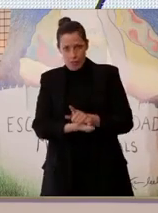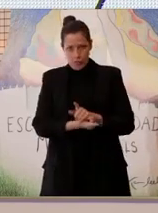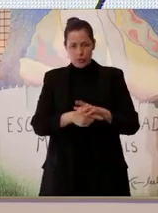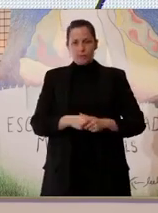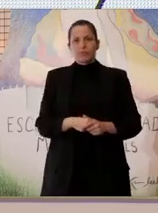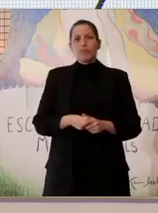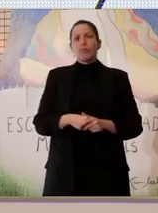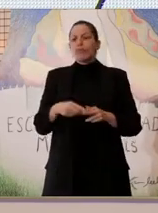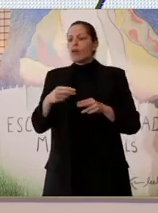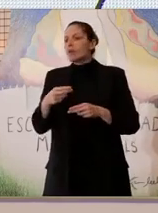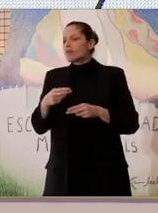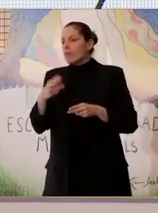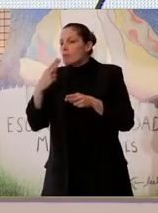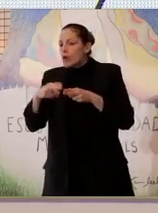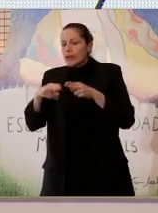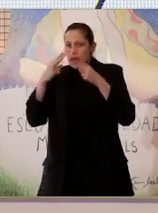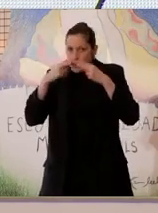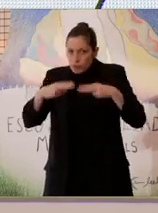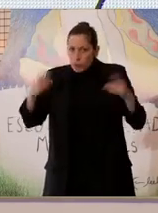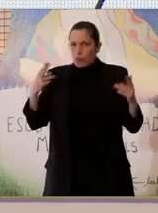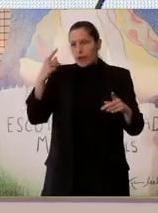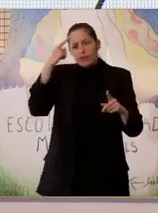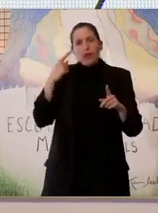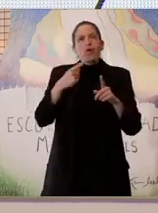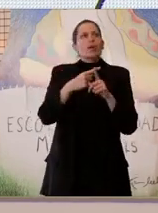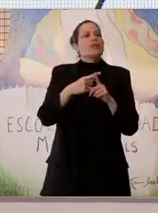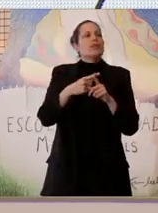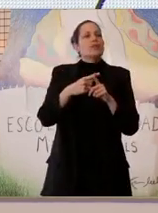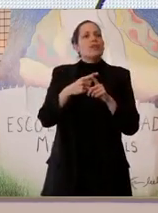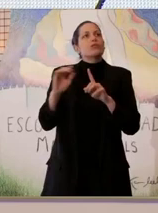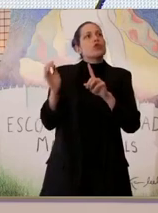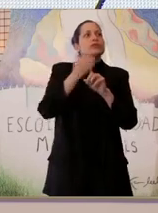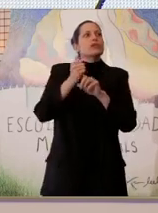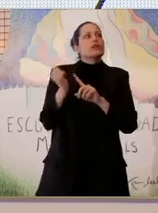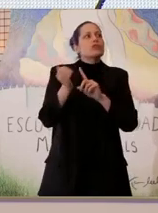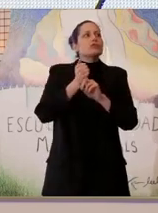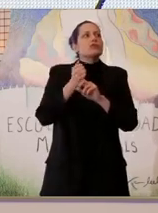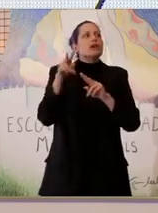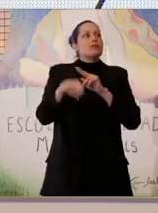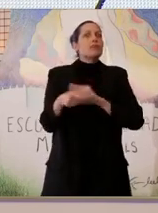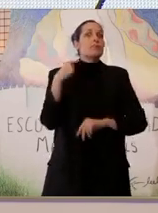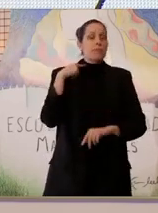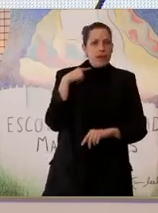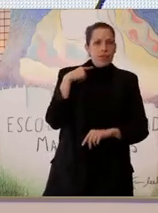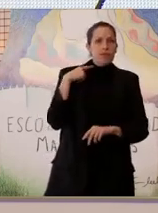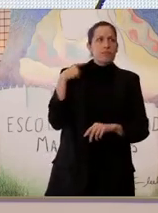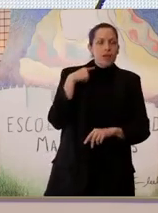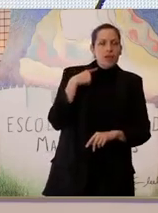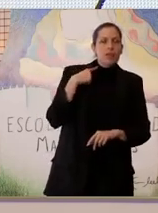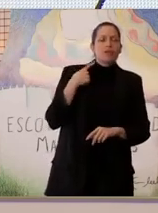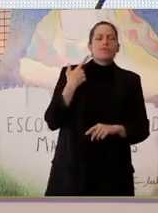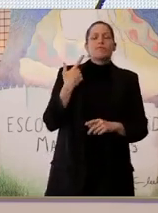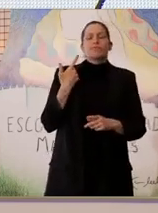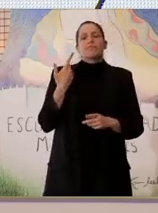necesario para no perder lo conseguido, pues mantener en el liderazgo a personas, mujeres u